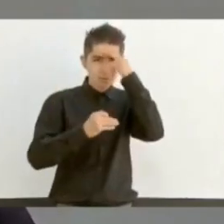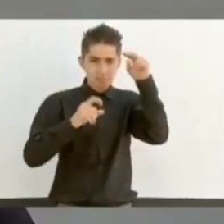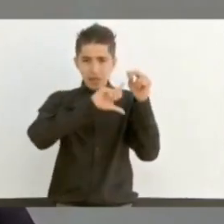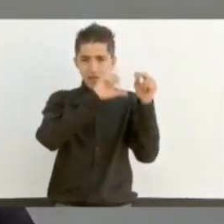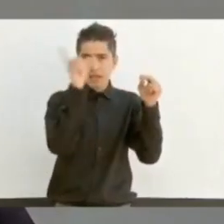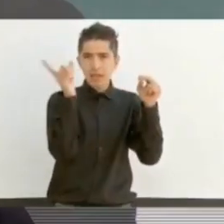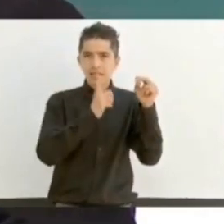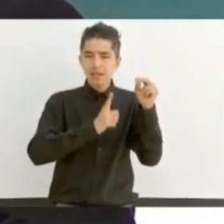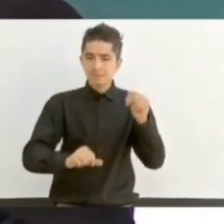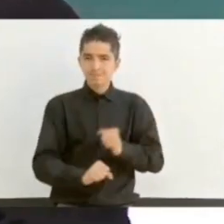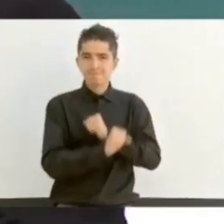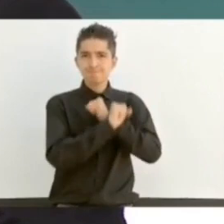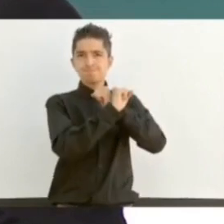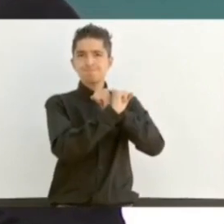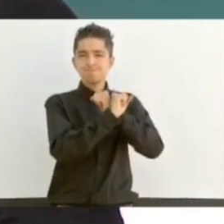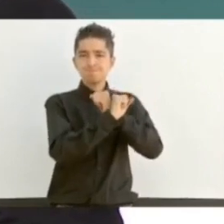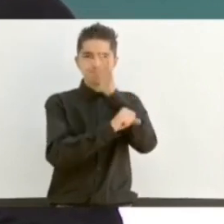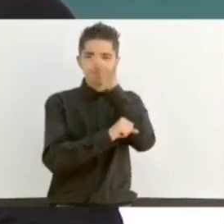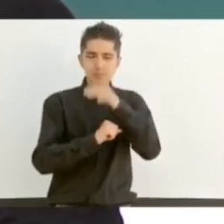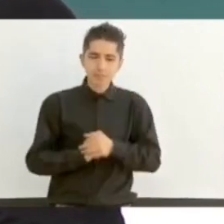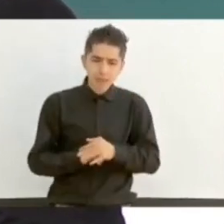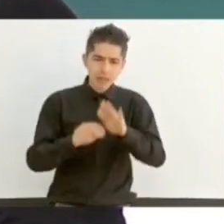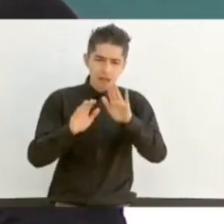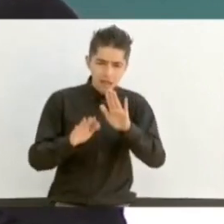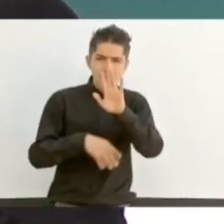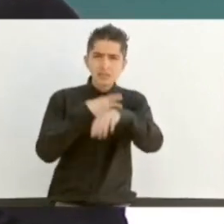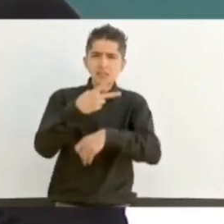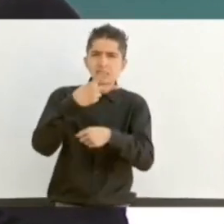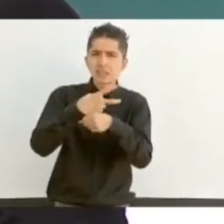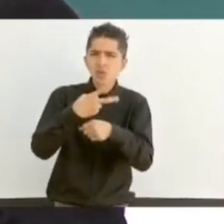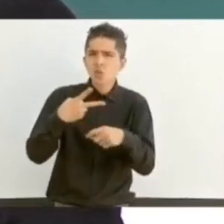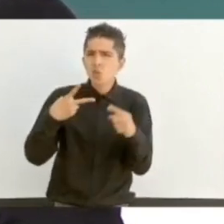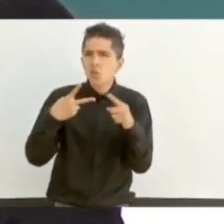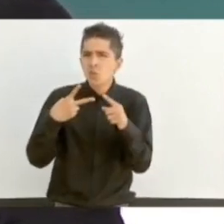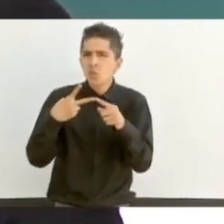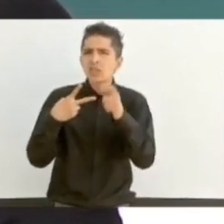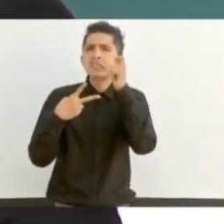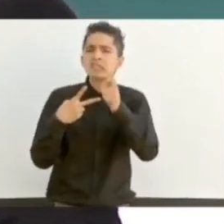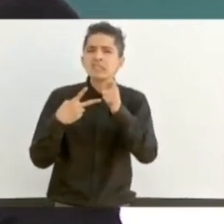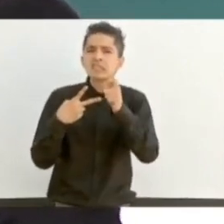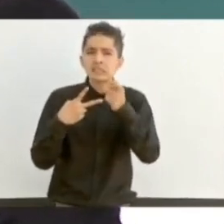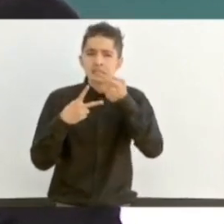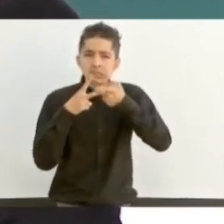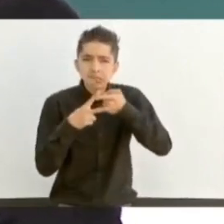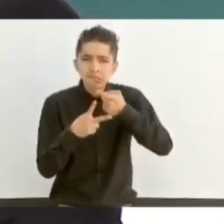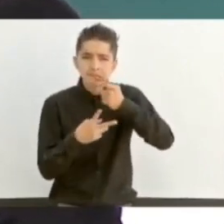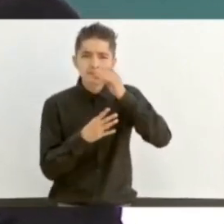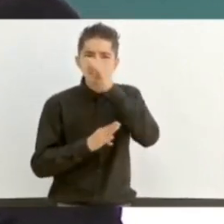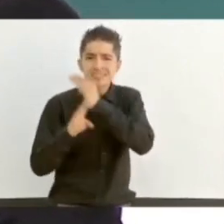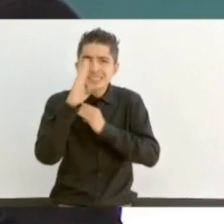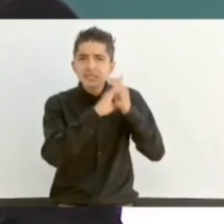mexicanos. Lo segundo que estamos enfrentando es la crisis económica.